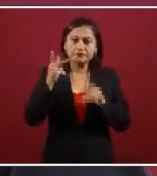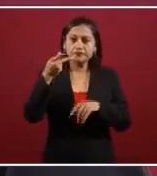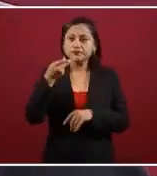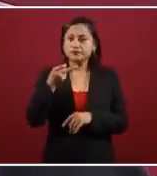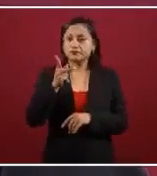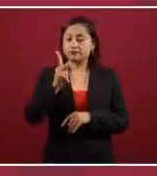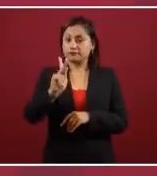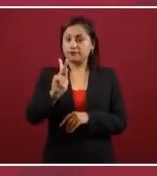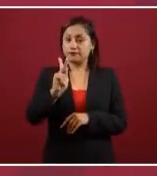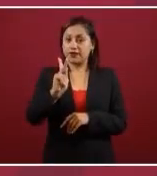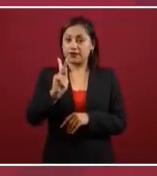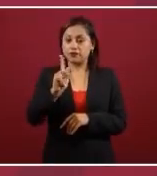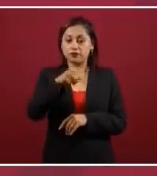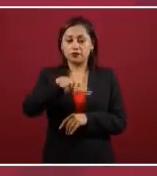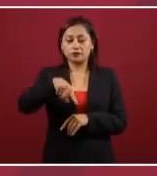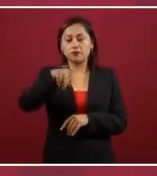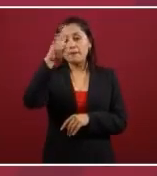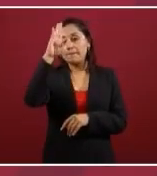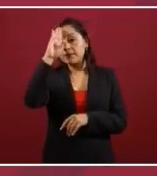hay que ahorrar.